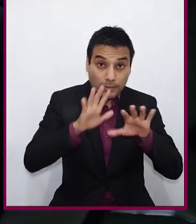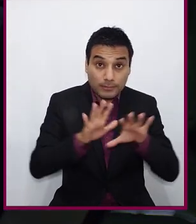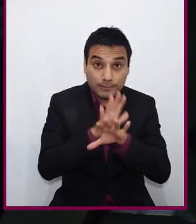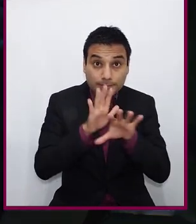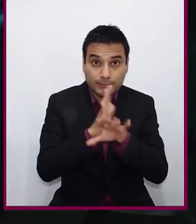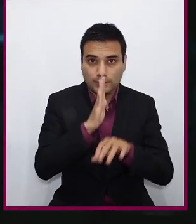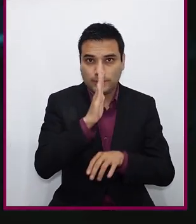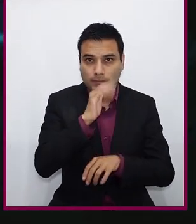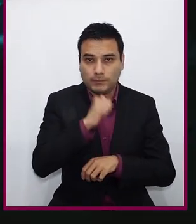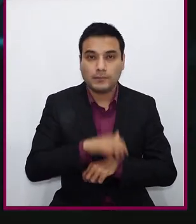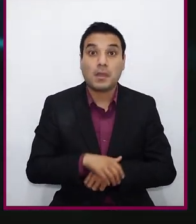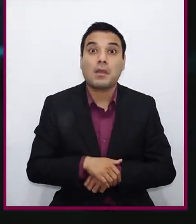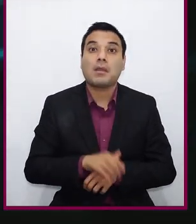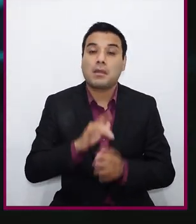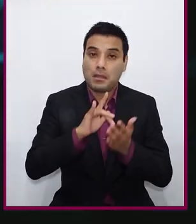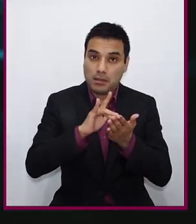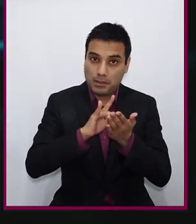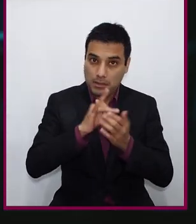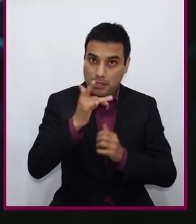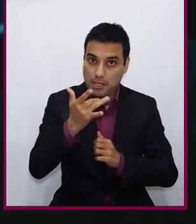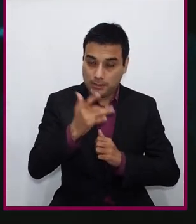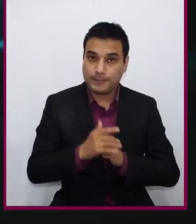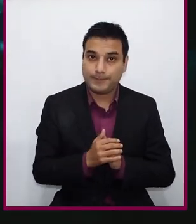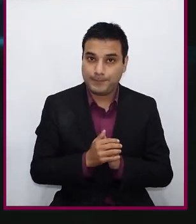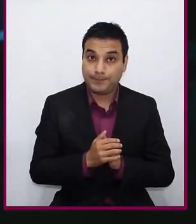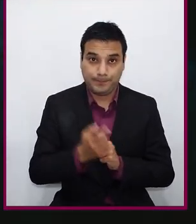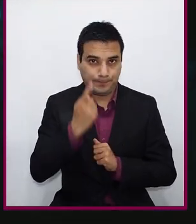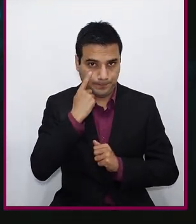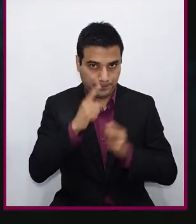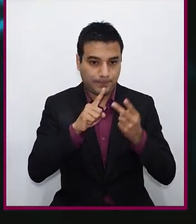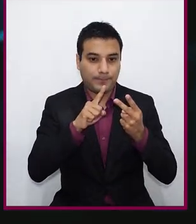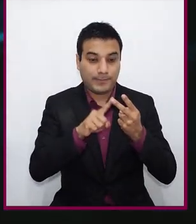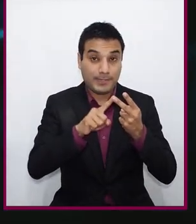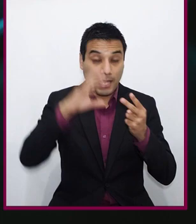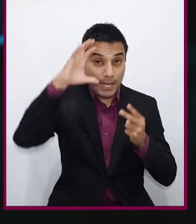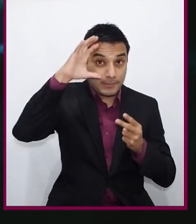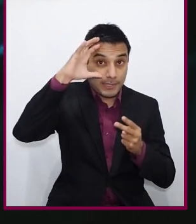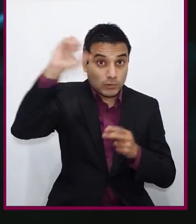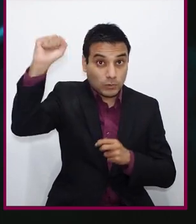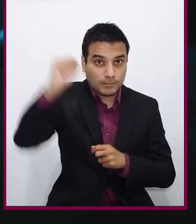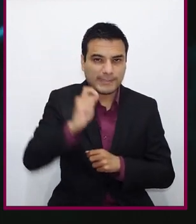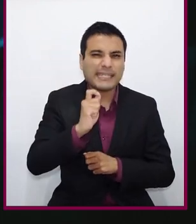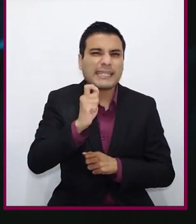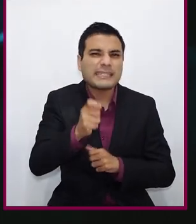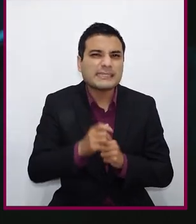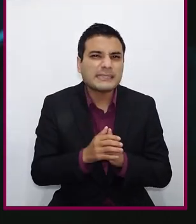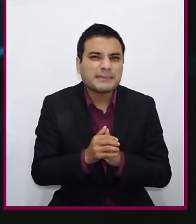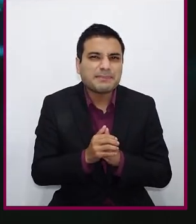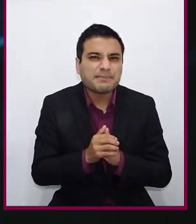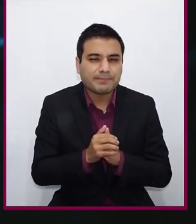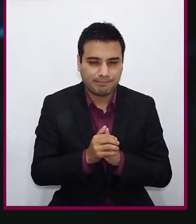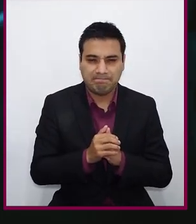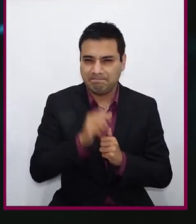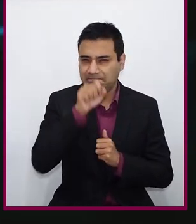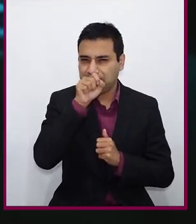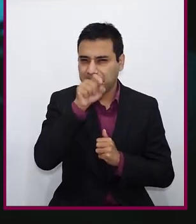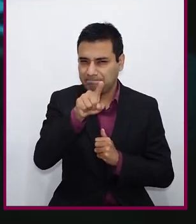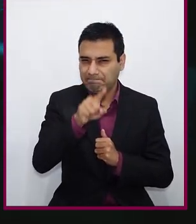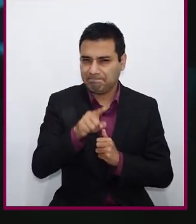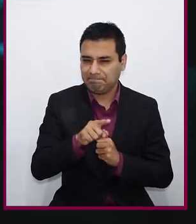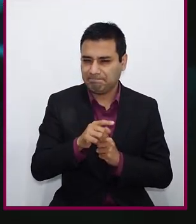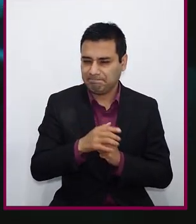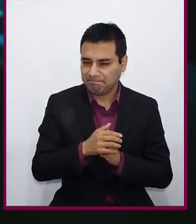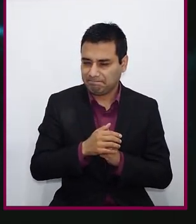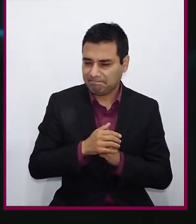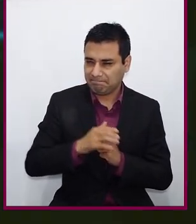características de la entidad hacia el mundo exterior pero ocultando la complejidad que llevan dentro es decir una clase por